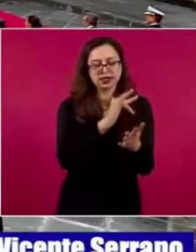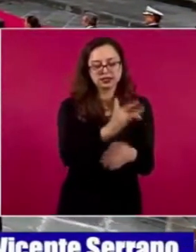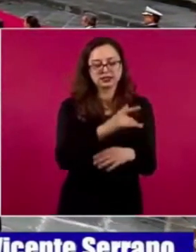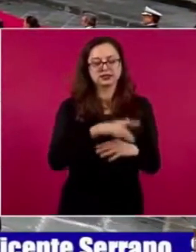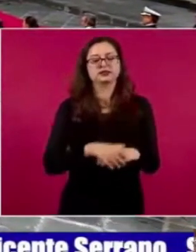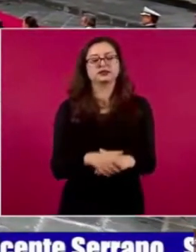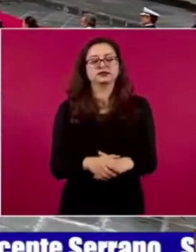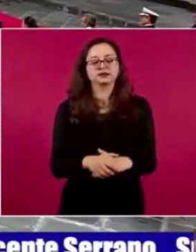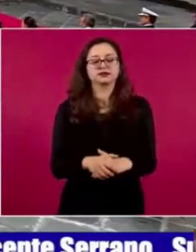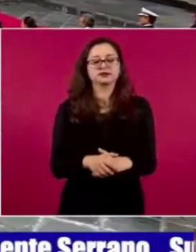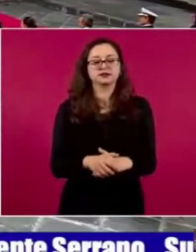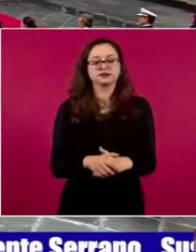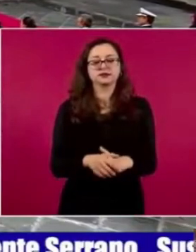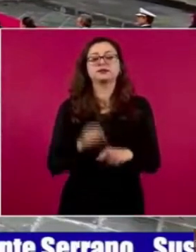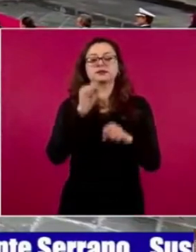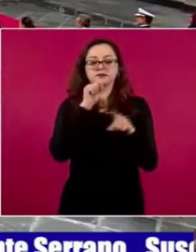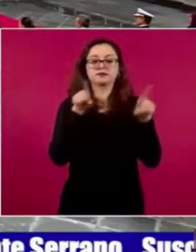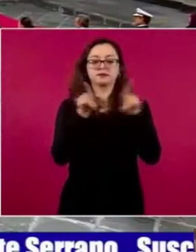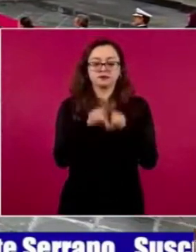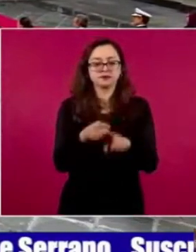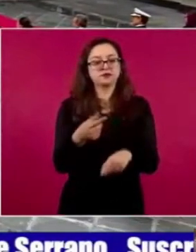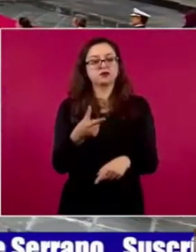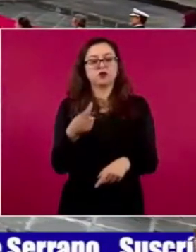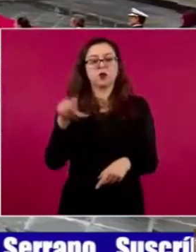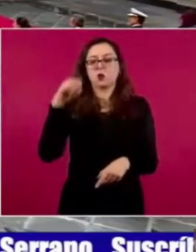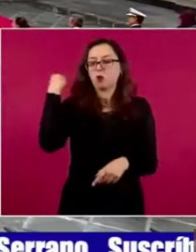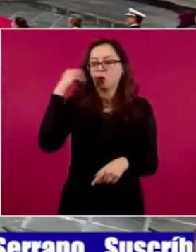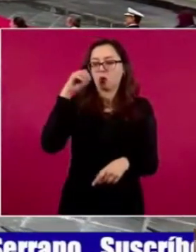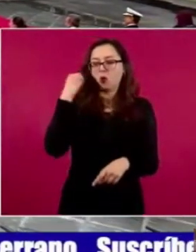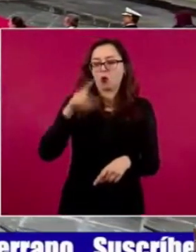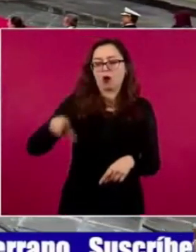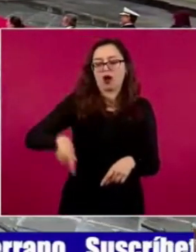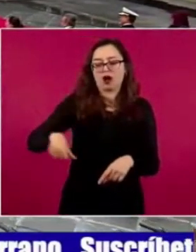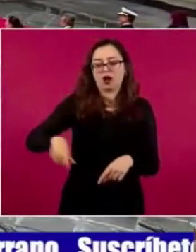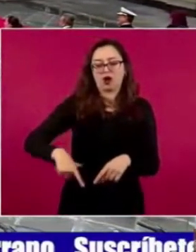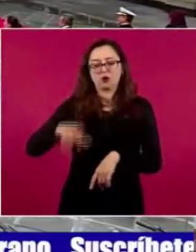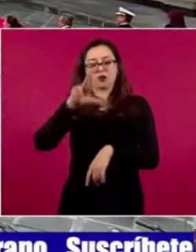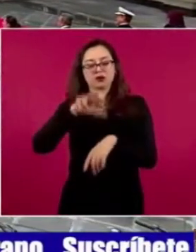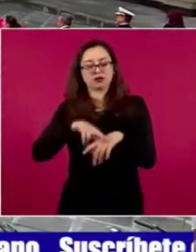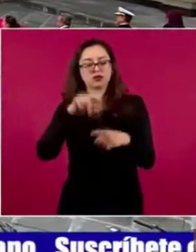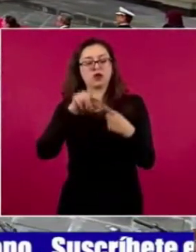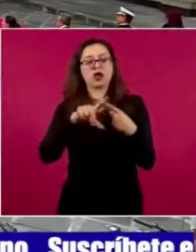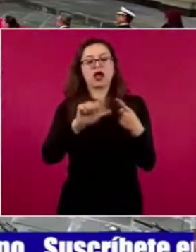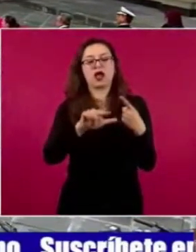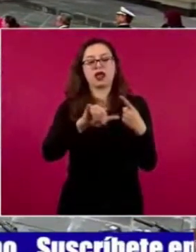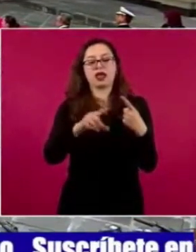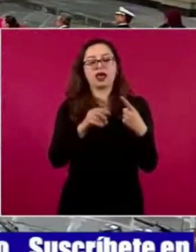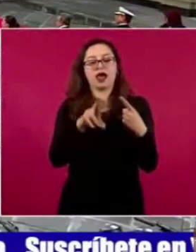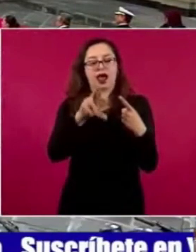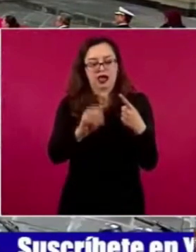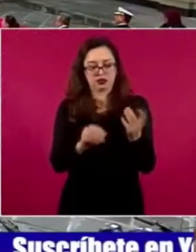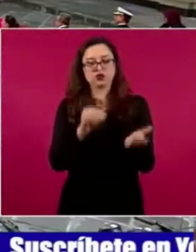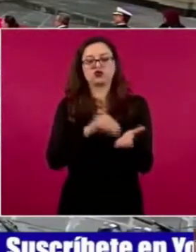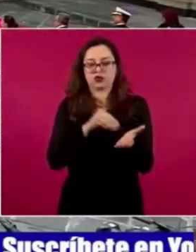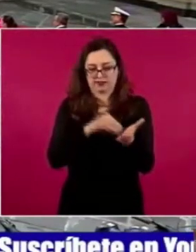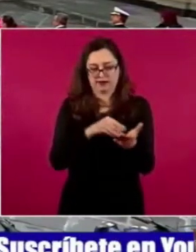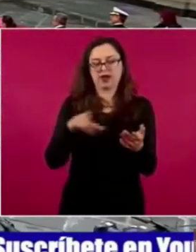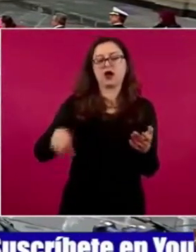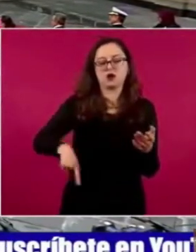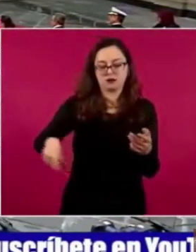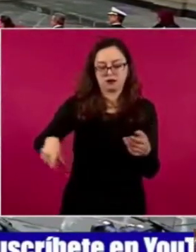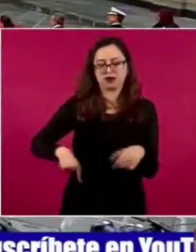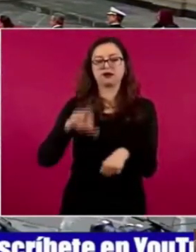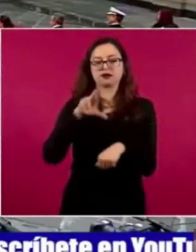Muchas gracias a los gobernadores, Alejandro Murat, gobernador constitucional de Oaxaca,